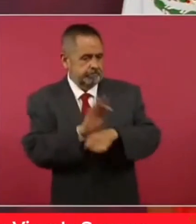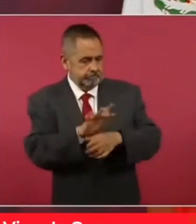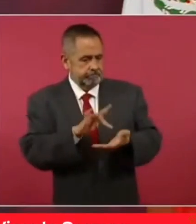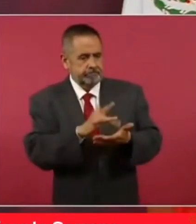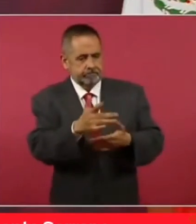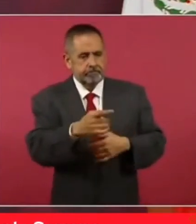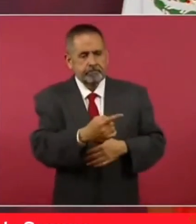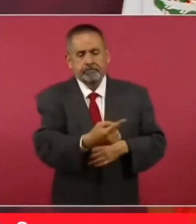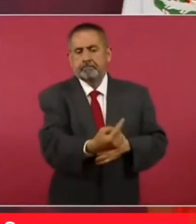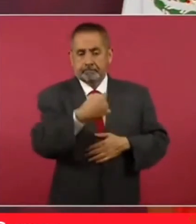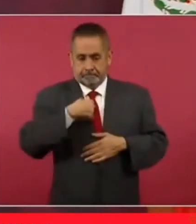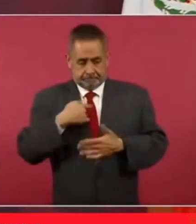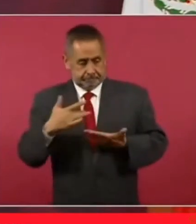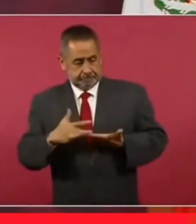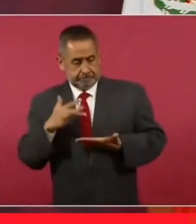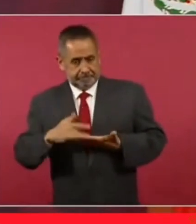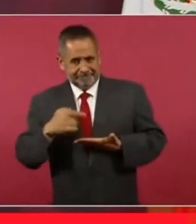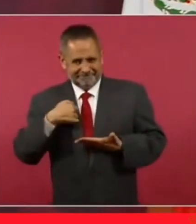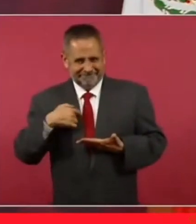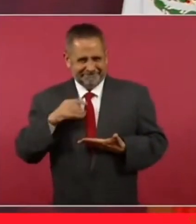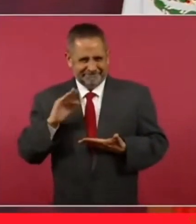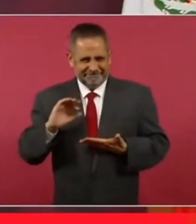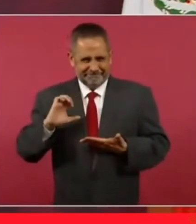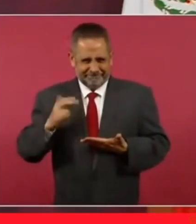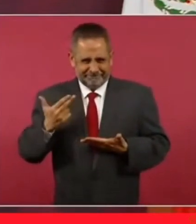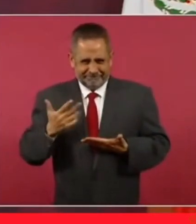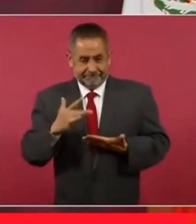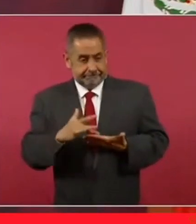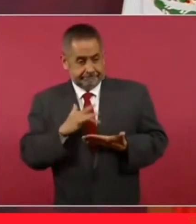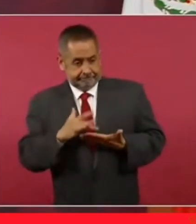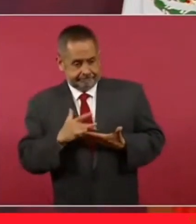por el servicio que prestó la maestra